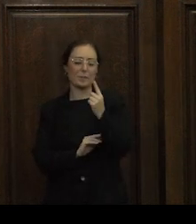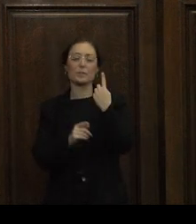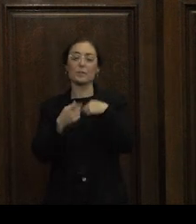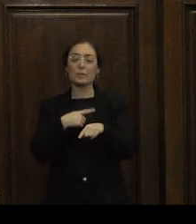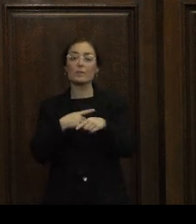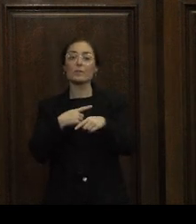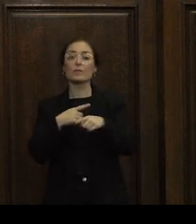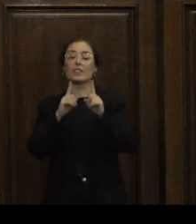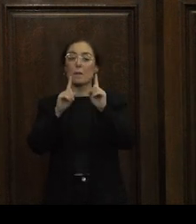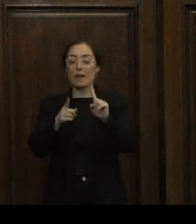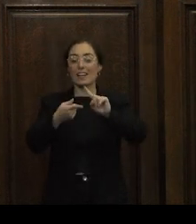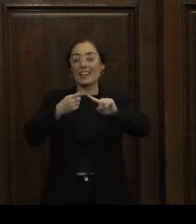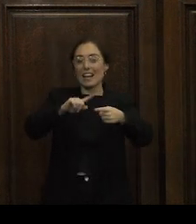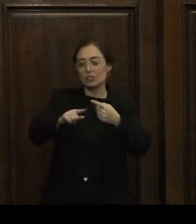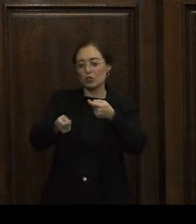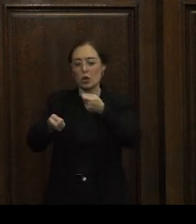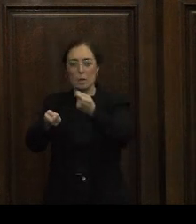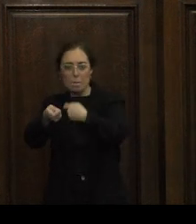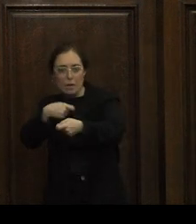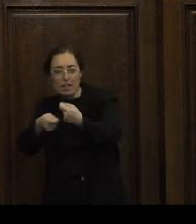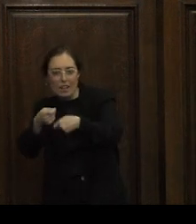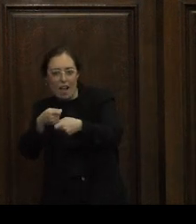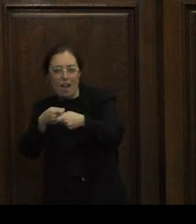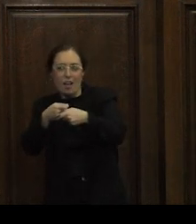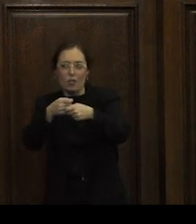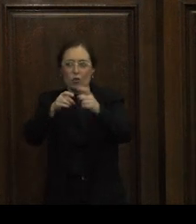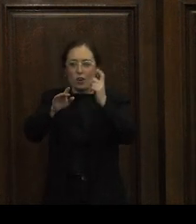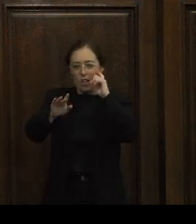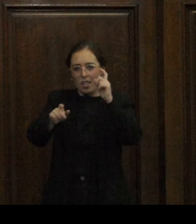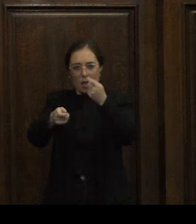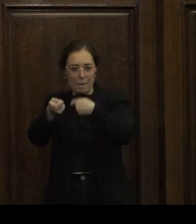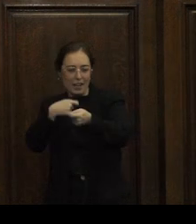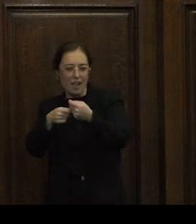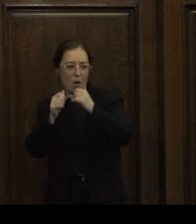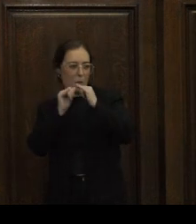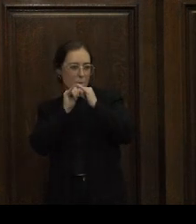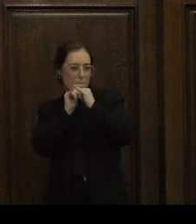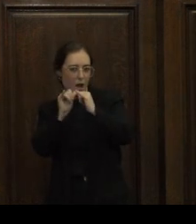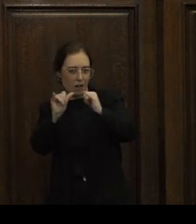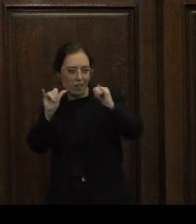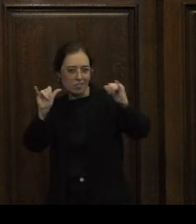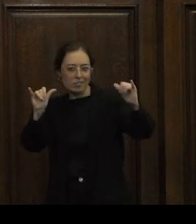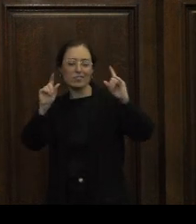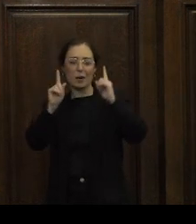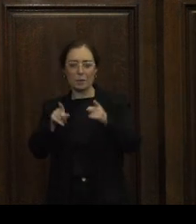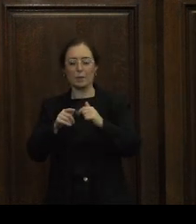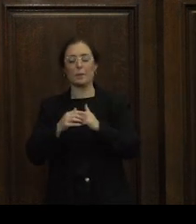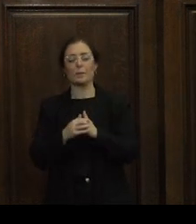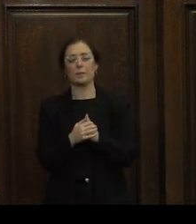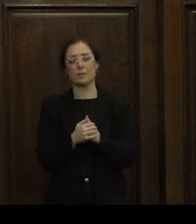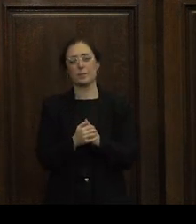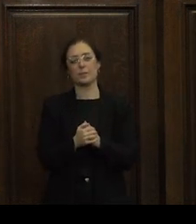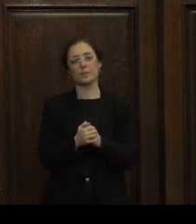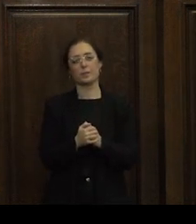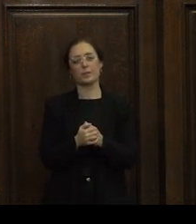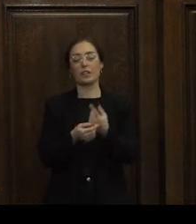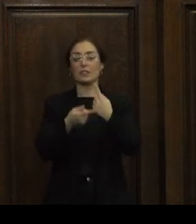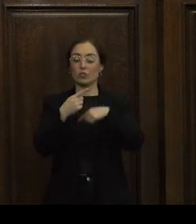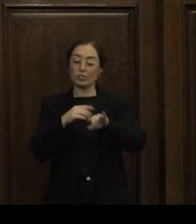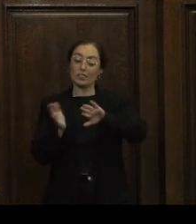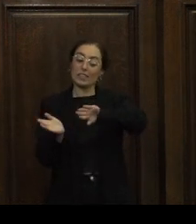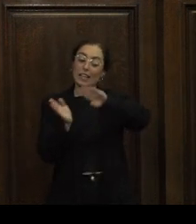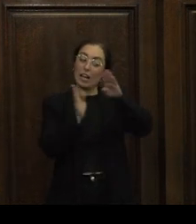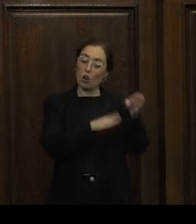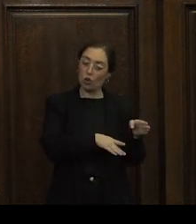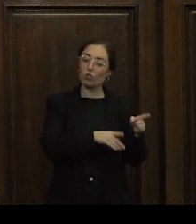relación con el mercado, con la lógica del mercado, ¿no? O sea, con la lógica de la mercadería, del marketing y la misma publicidad. En